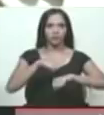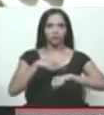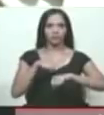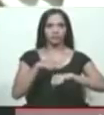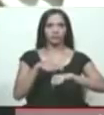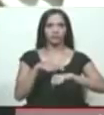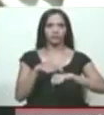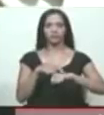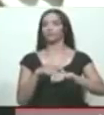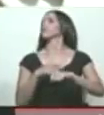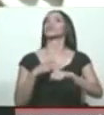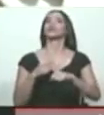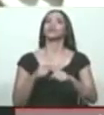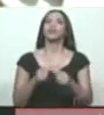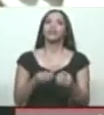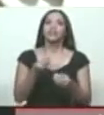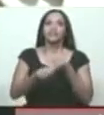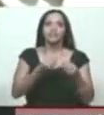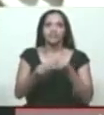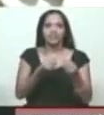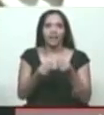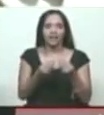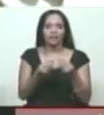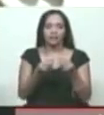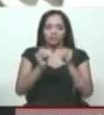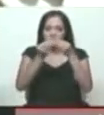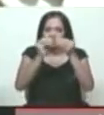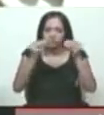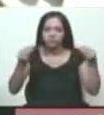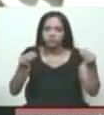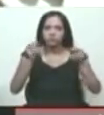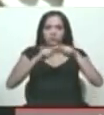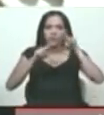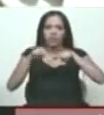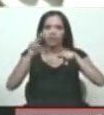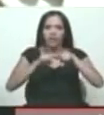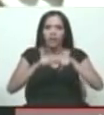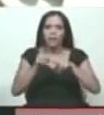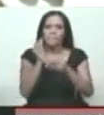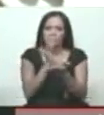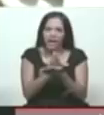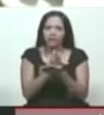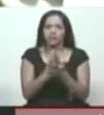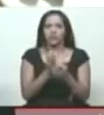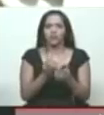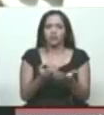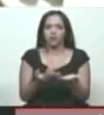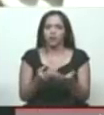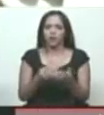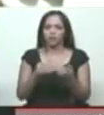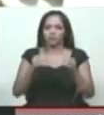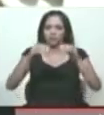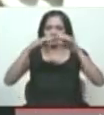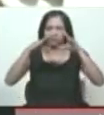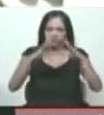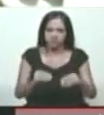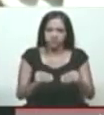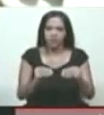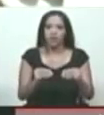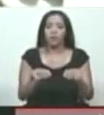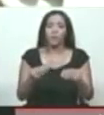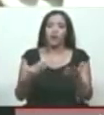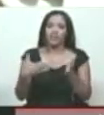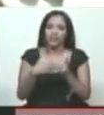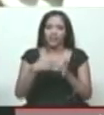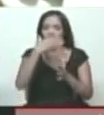ha reconstruido parte de lo destruido por el ataque terrorista, vamos a darle mayor robustez a